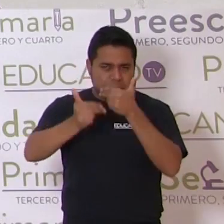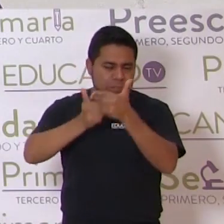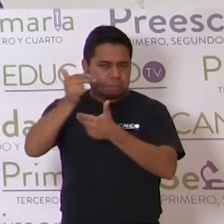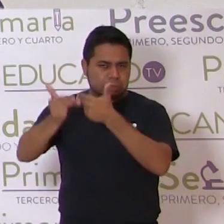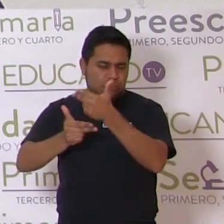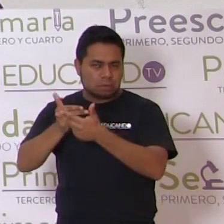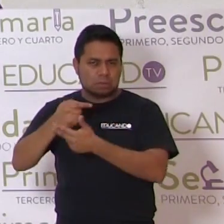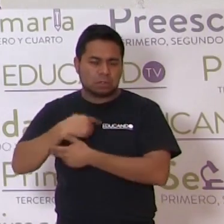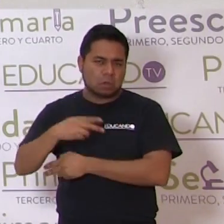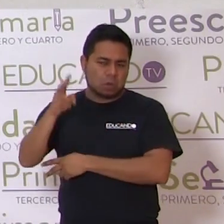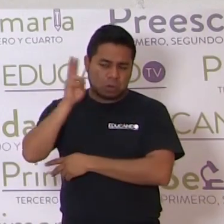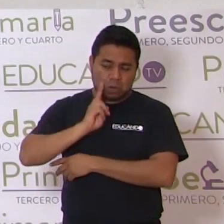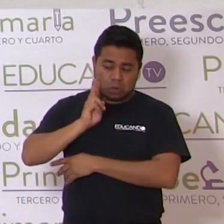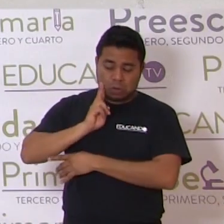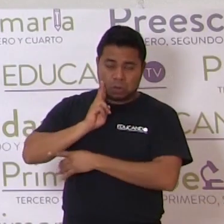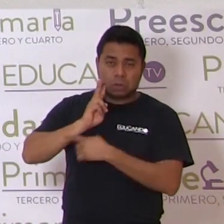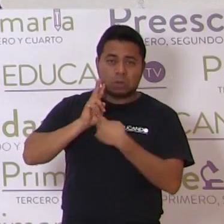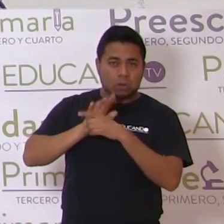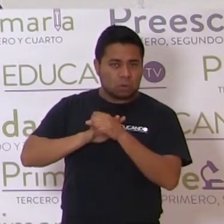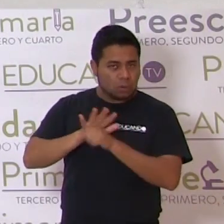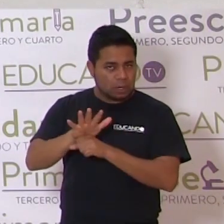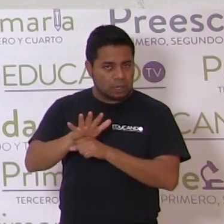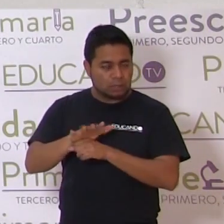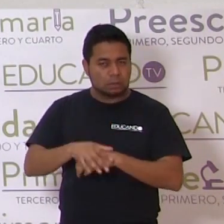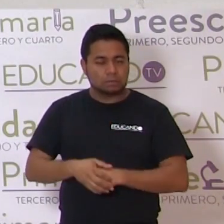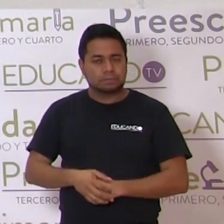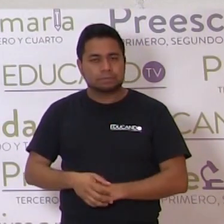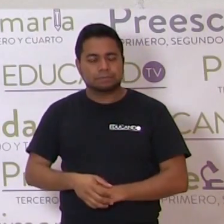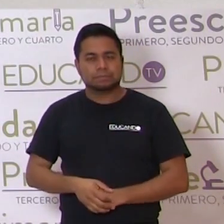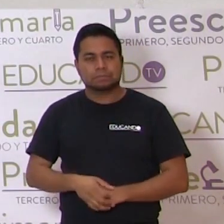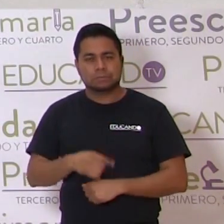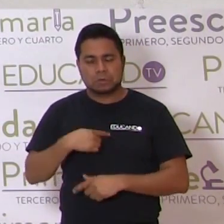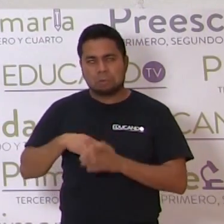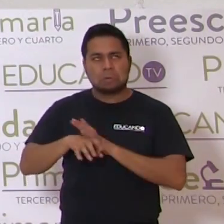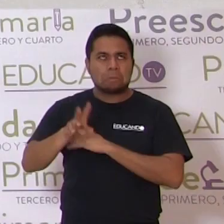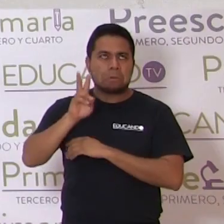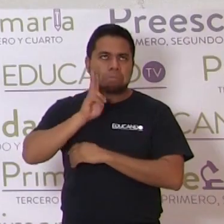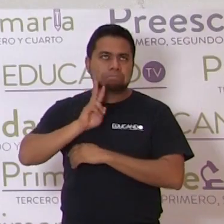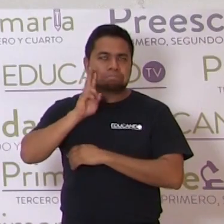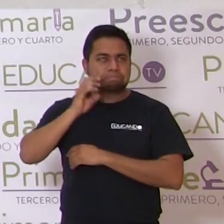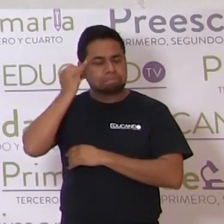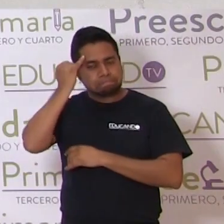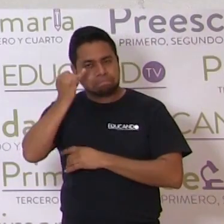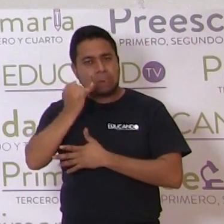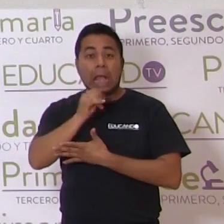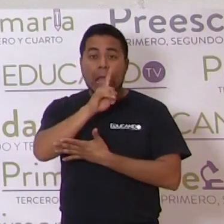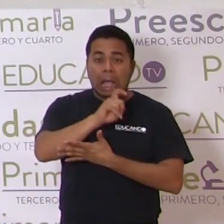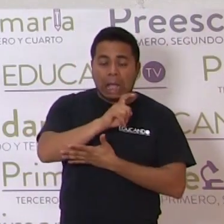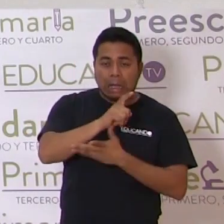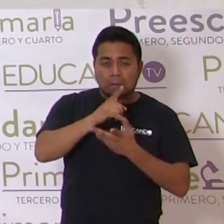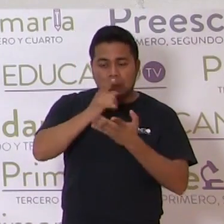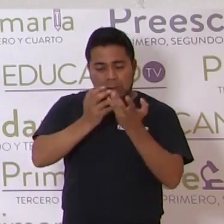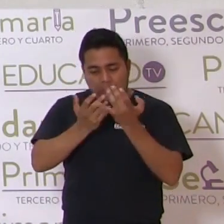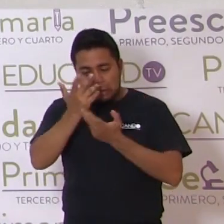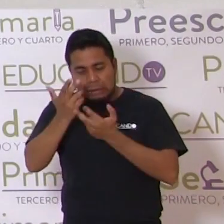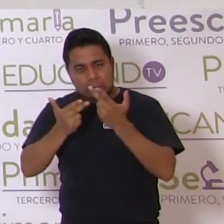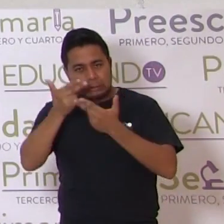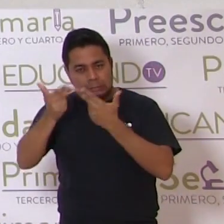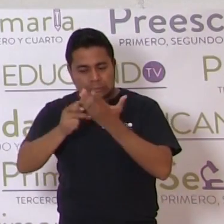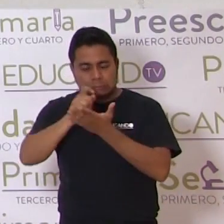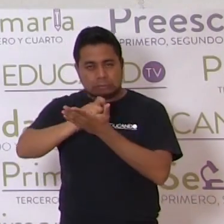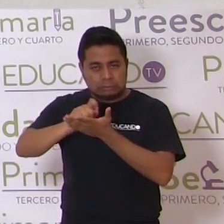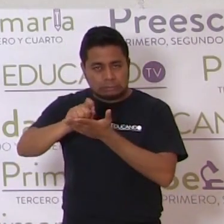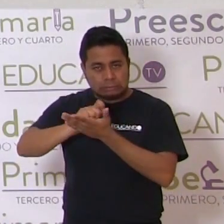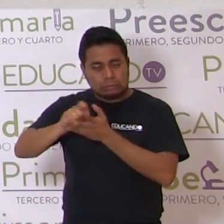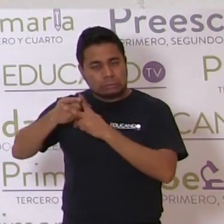Mi hipótesis sería, el agua se empieza a evaporar a la temperatura